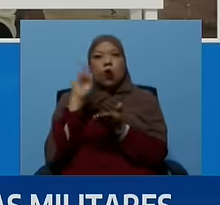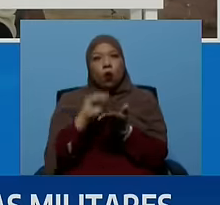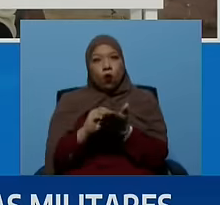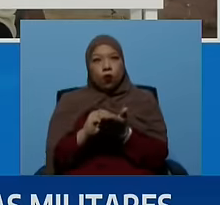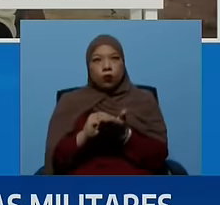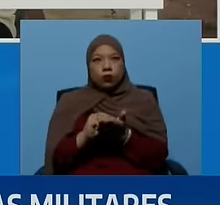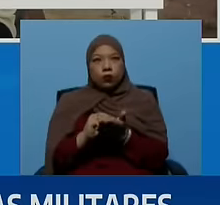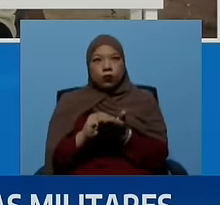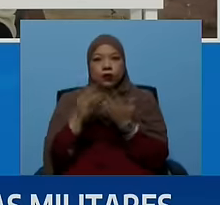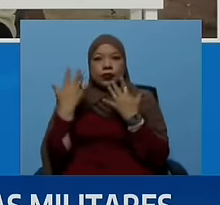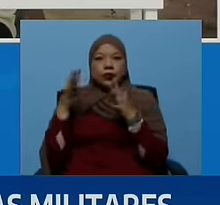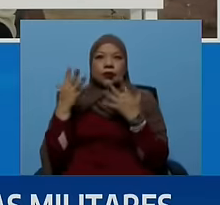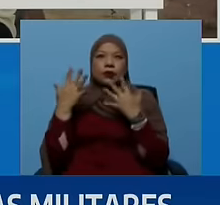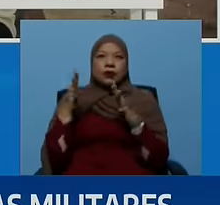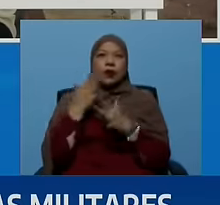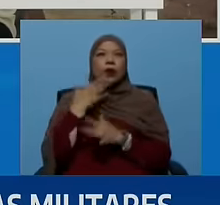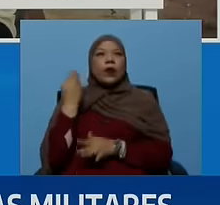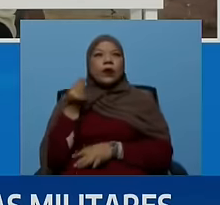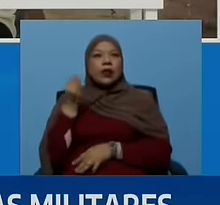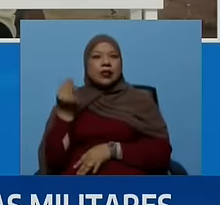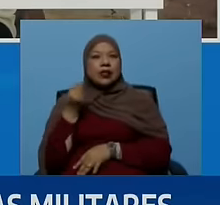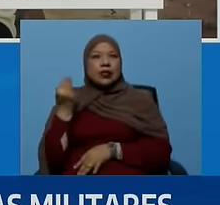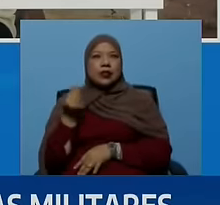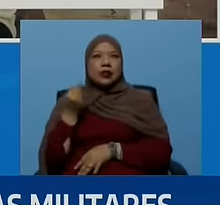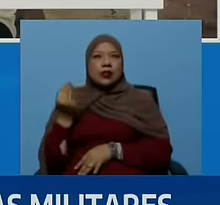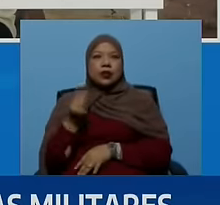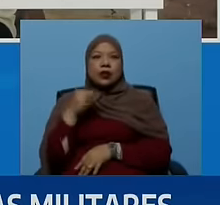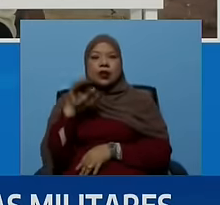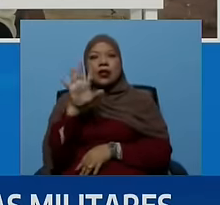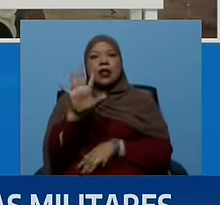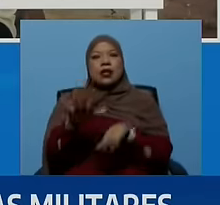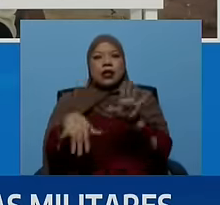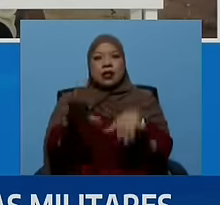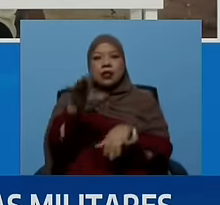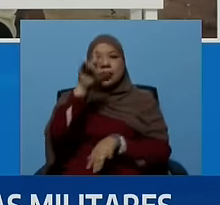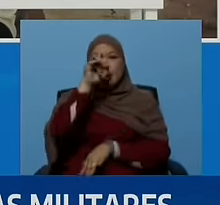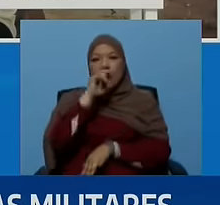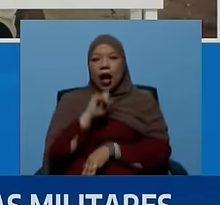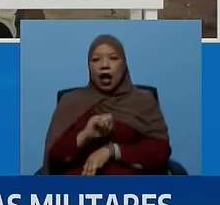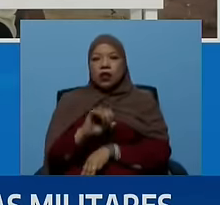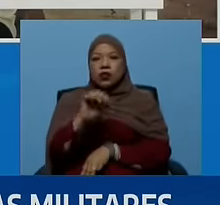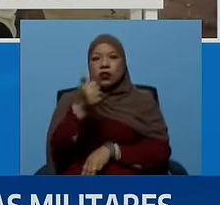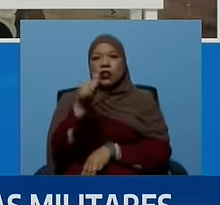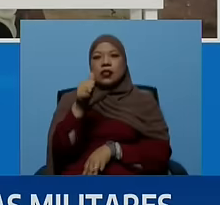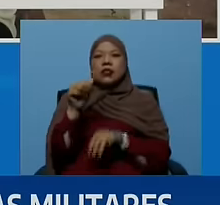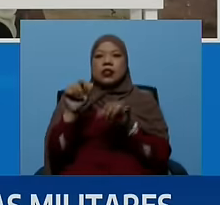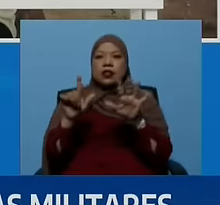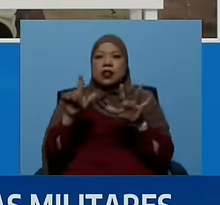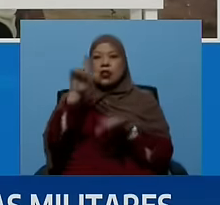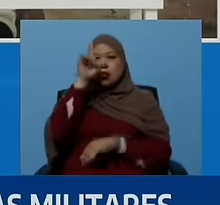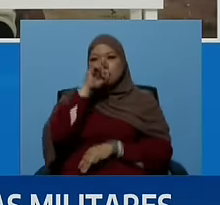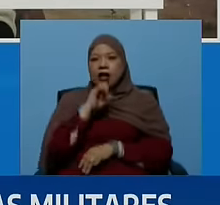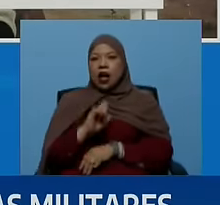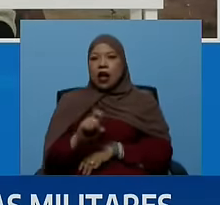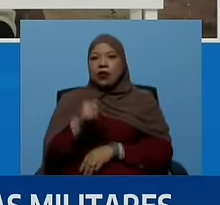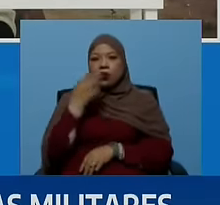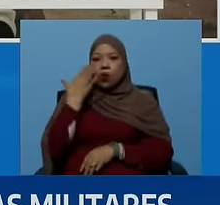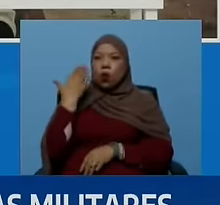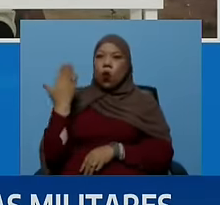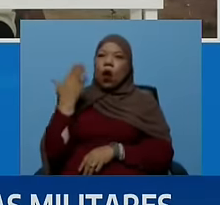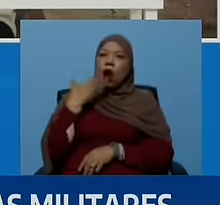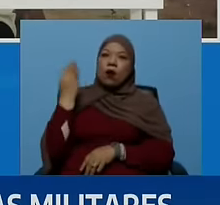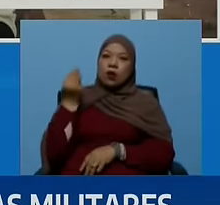retocado Unos muchachos de 15 años 16 años el rostro de